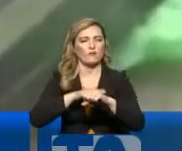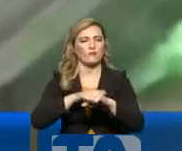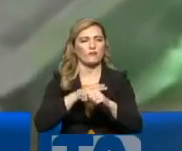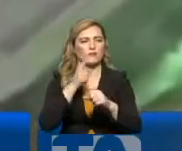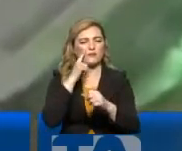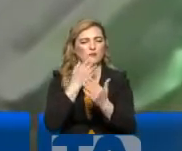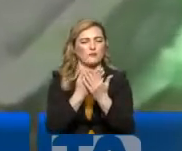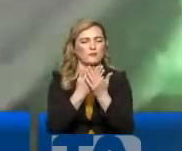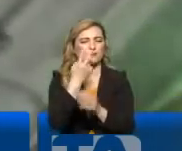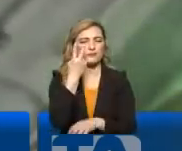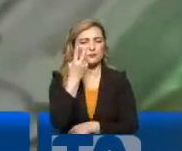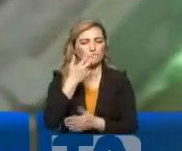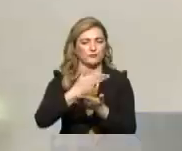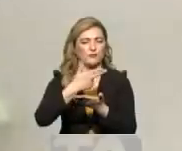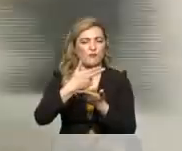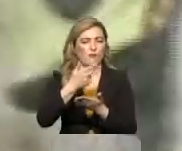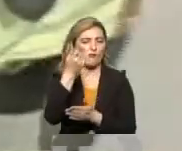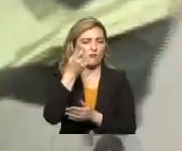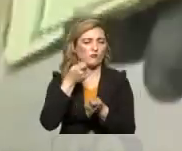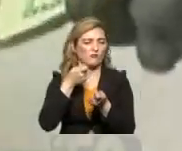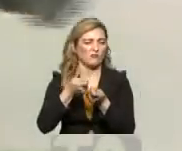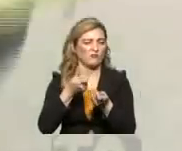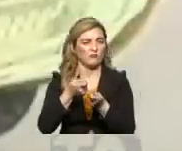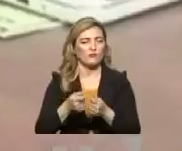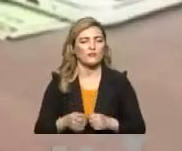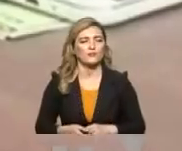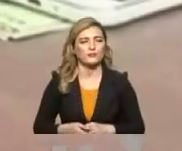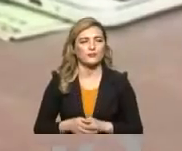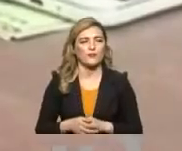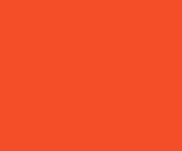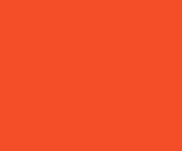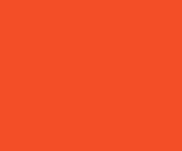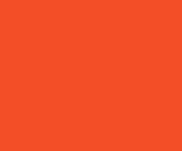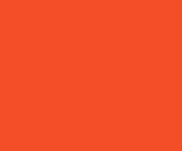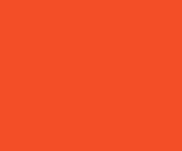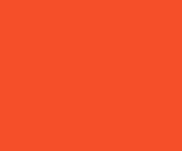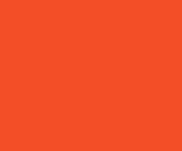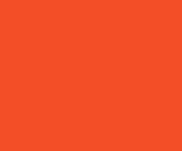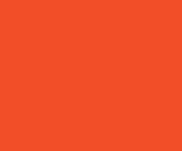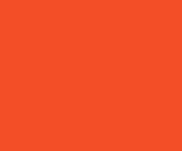sospechosos 2 armas de fuego y dinero en efectivo. En Quito, Paul Coello, 24.